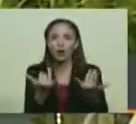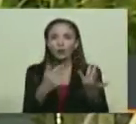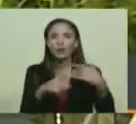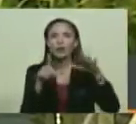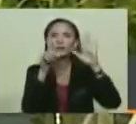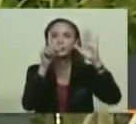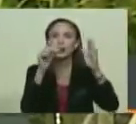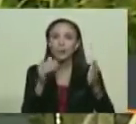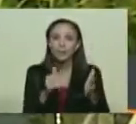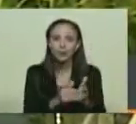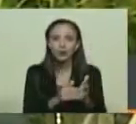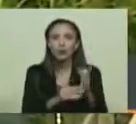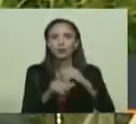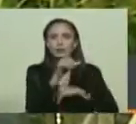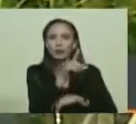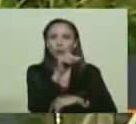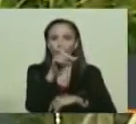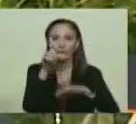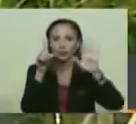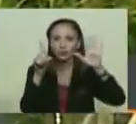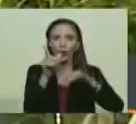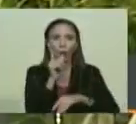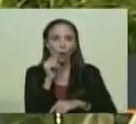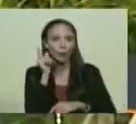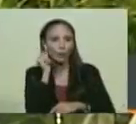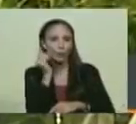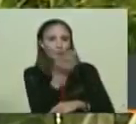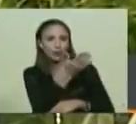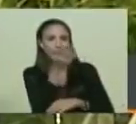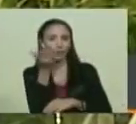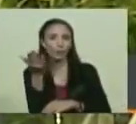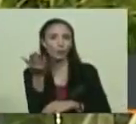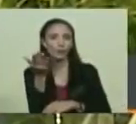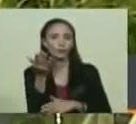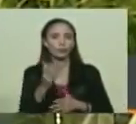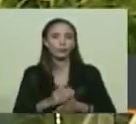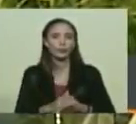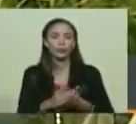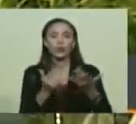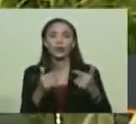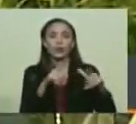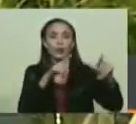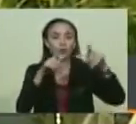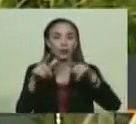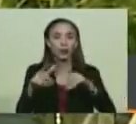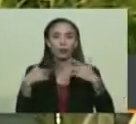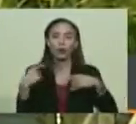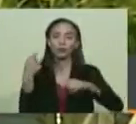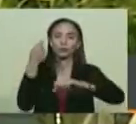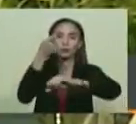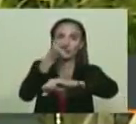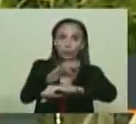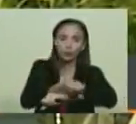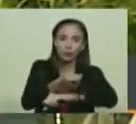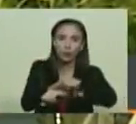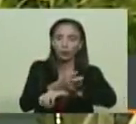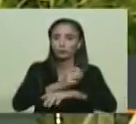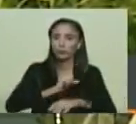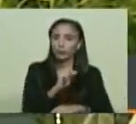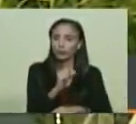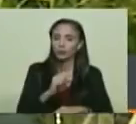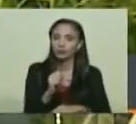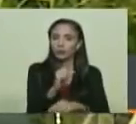6.916 hombres y mujeres que hoy están culminando felizmente su carrera